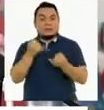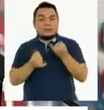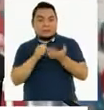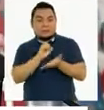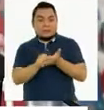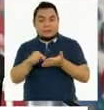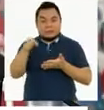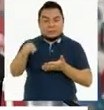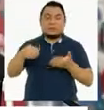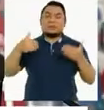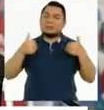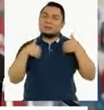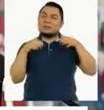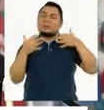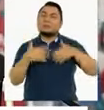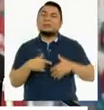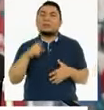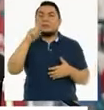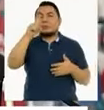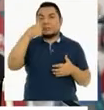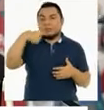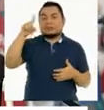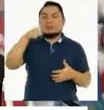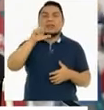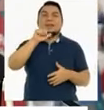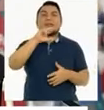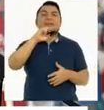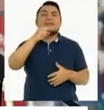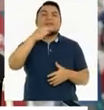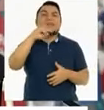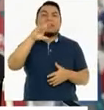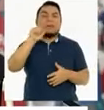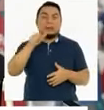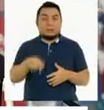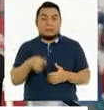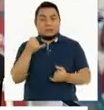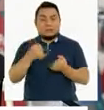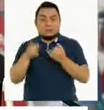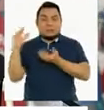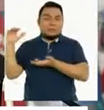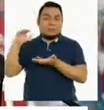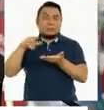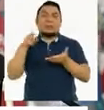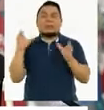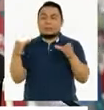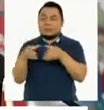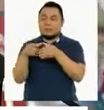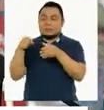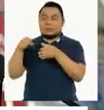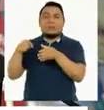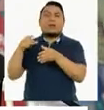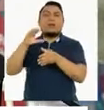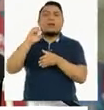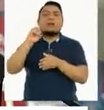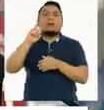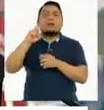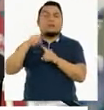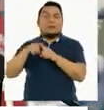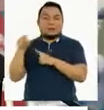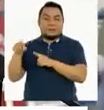mes esperamos tener alrededor de 1 millón de AstraZeneca. Estas últimas vienen a través del mecanismo